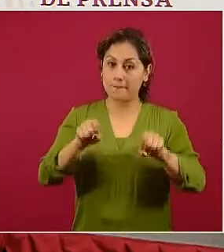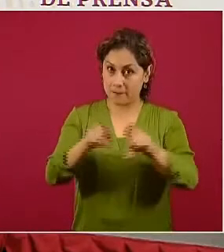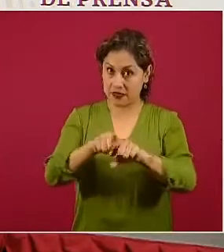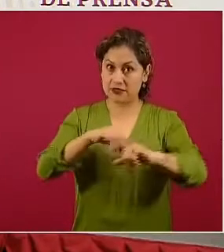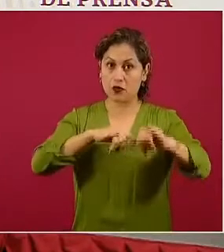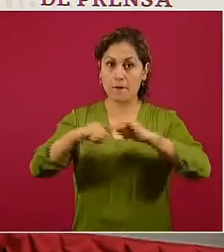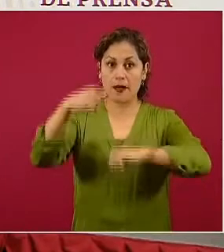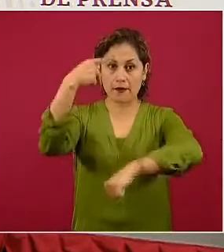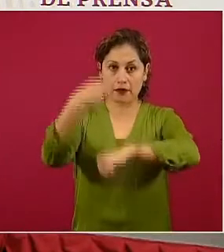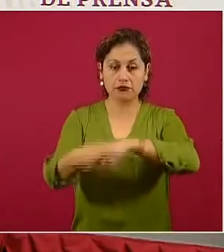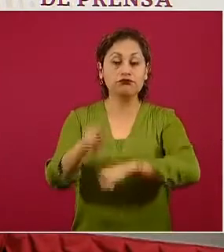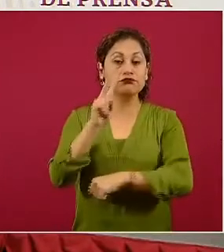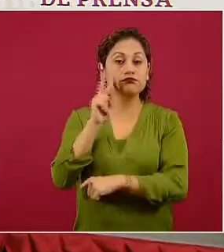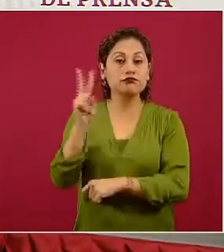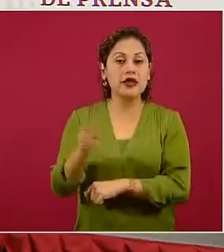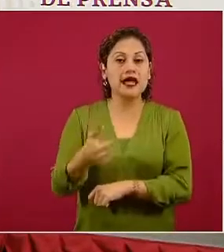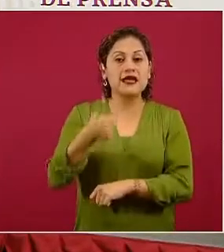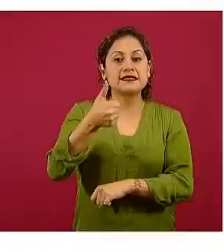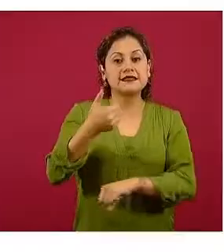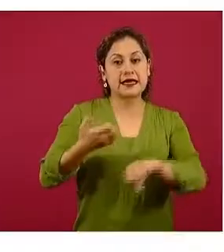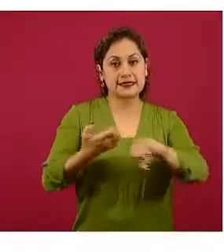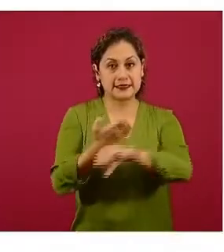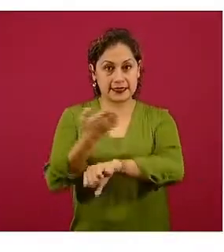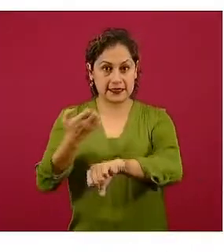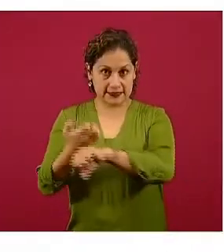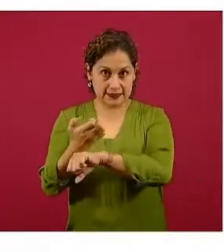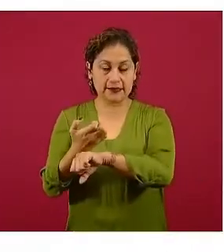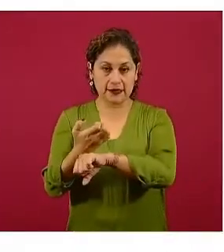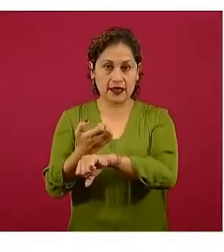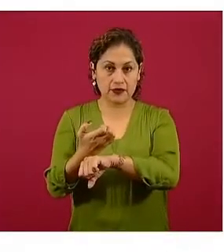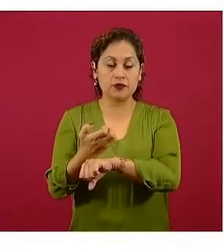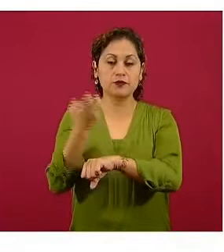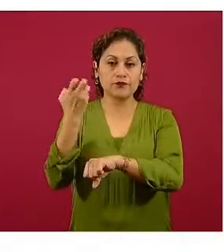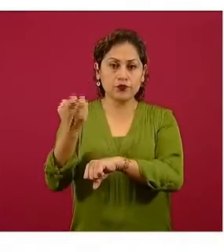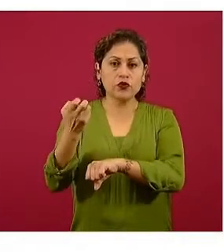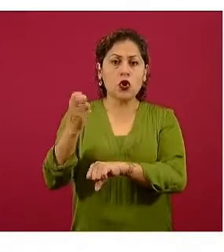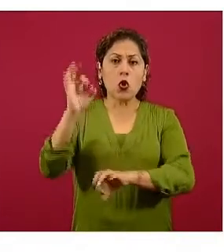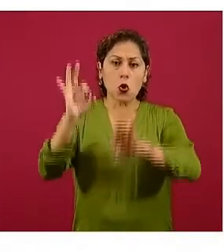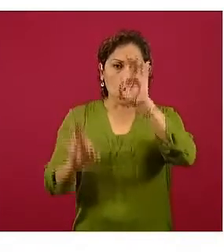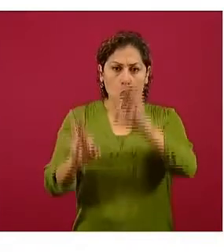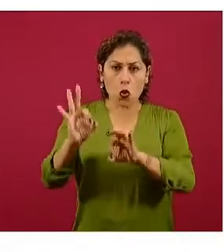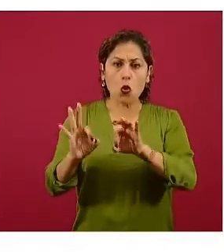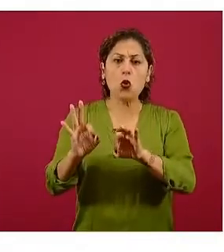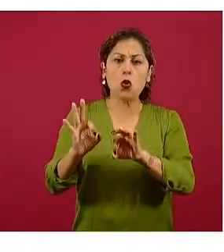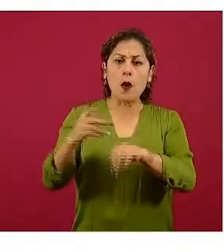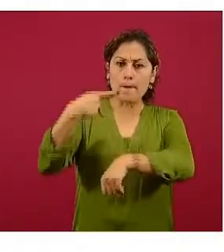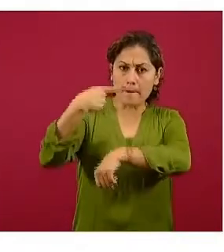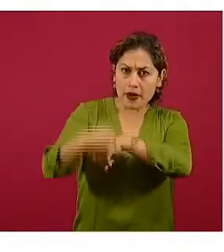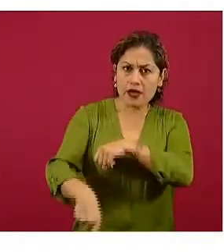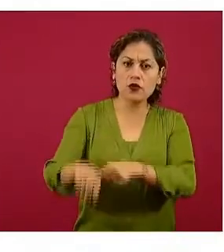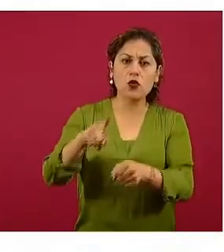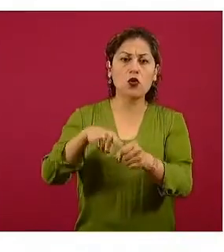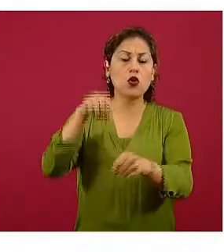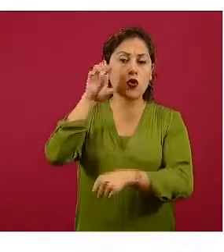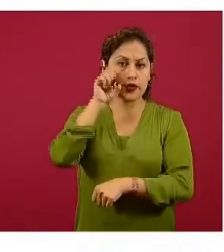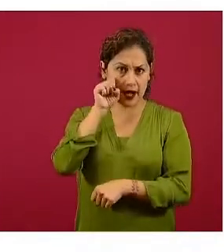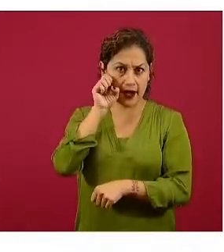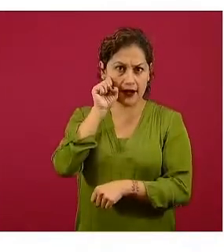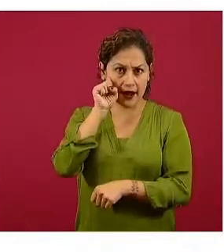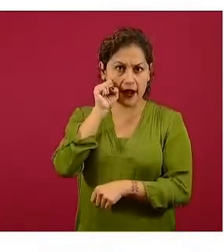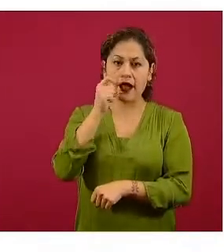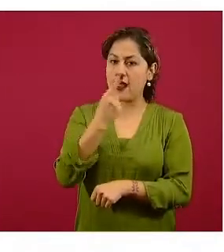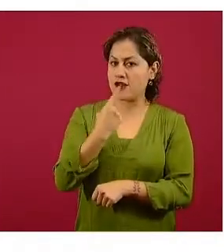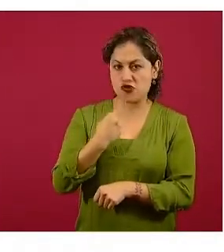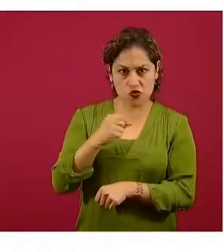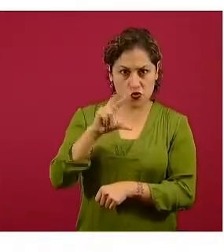aquí destacamos 6 entidades que, a pesar que salieron en el nivel de riesgo alto, que es el naranja, son entidades que en